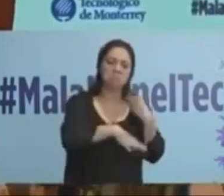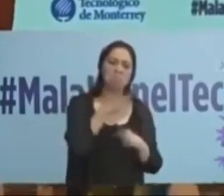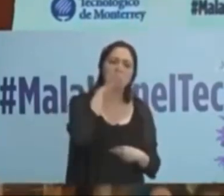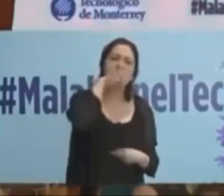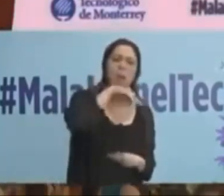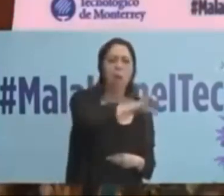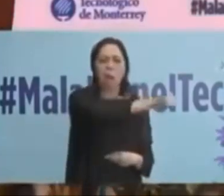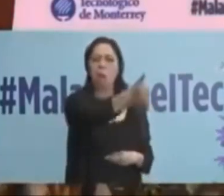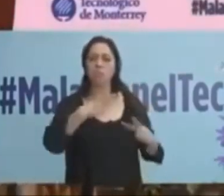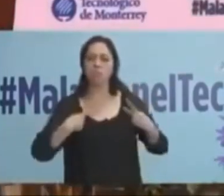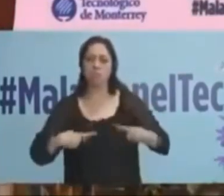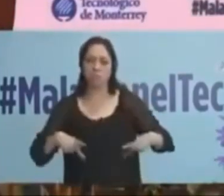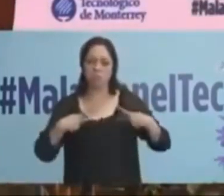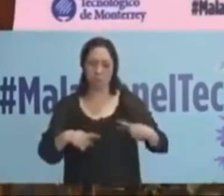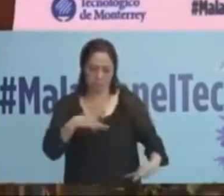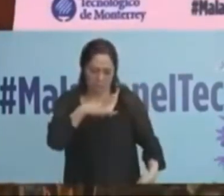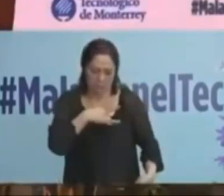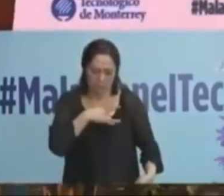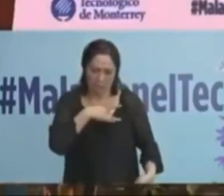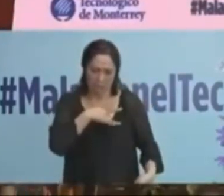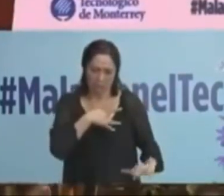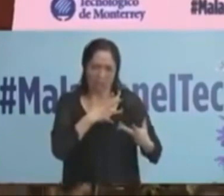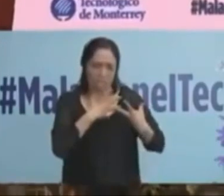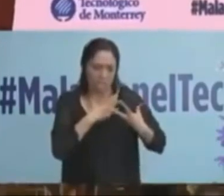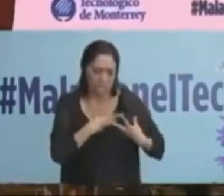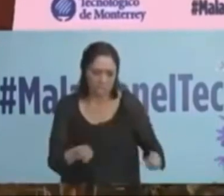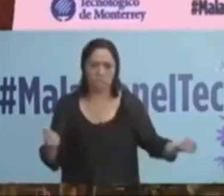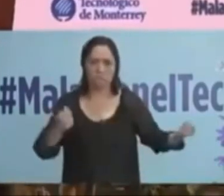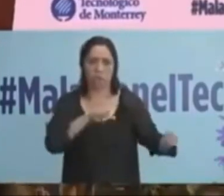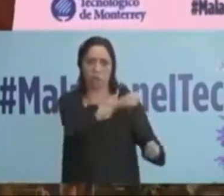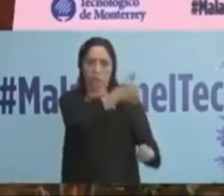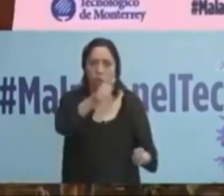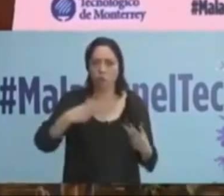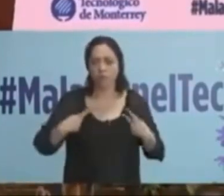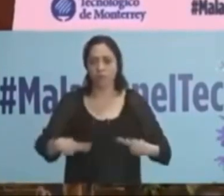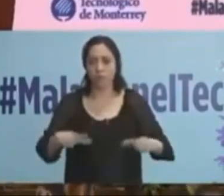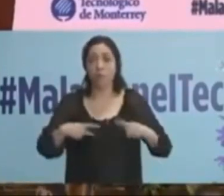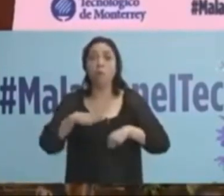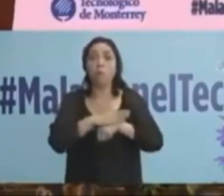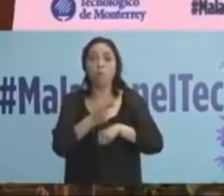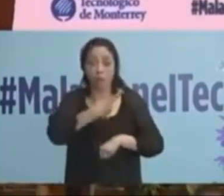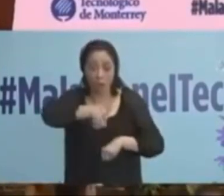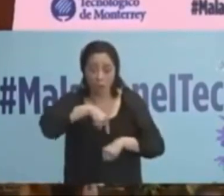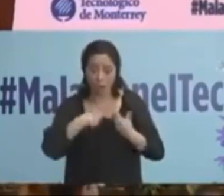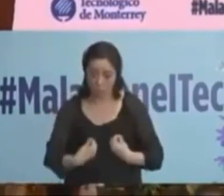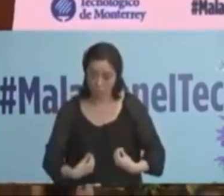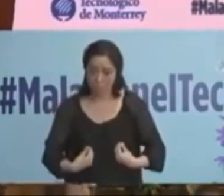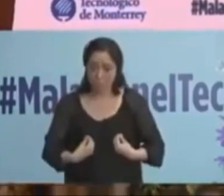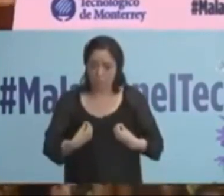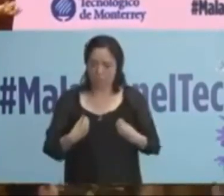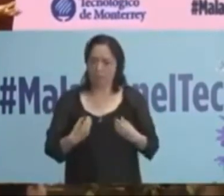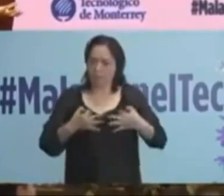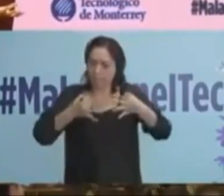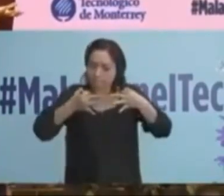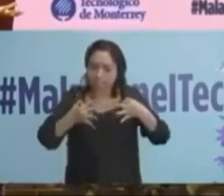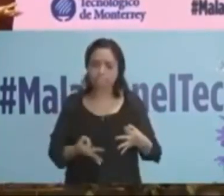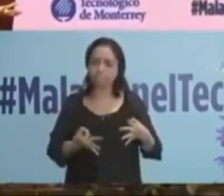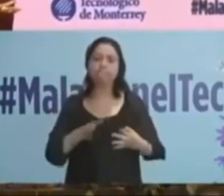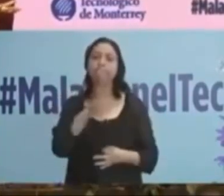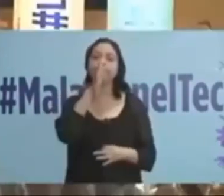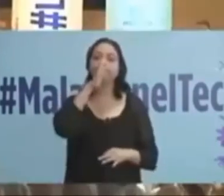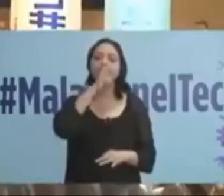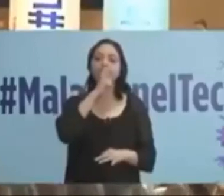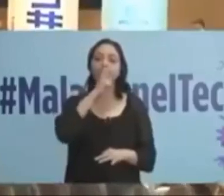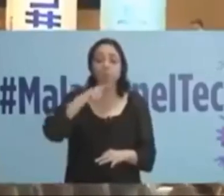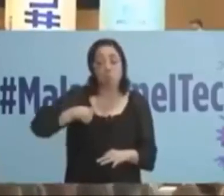nacionalidades el color y la piel la división y la discriminación no son correctas el odio es inaceptable malala así